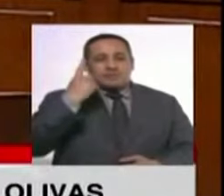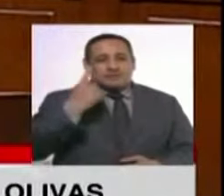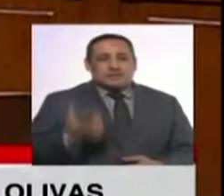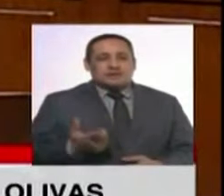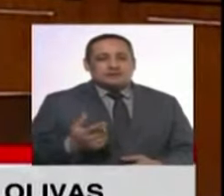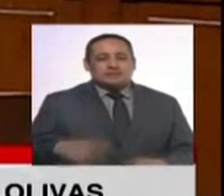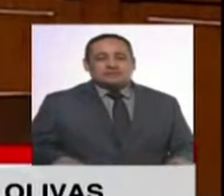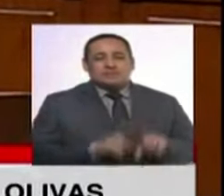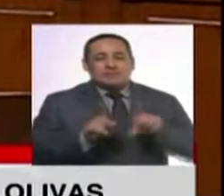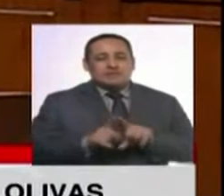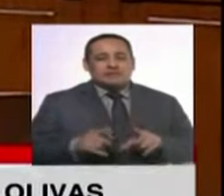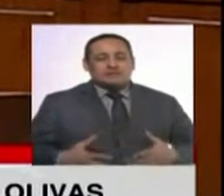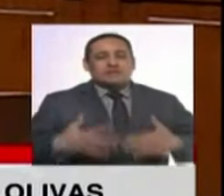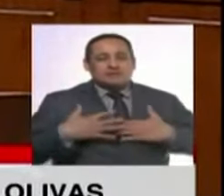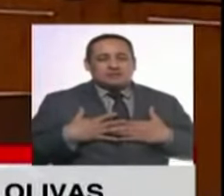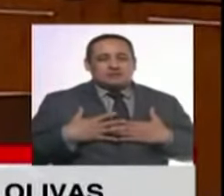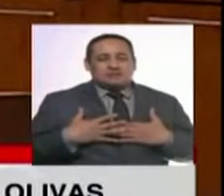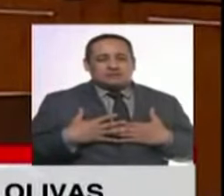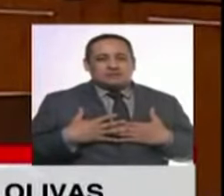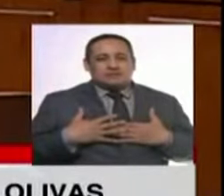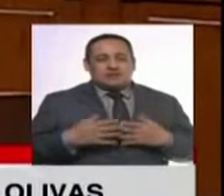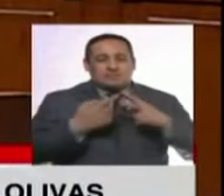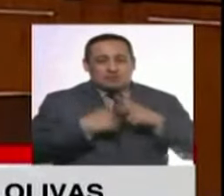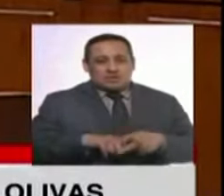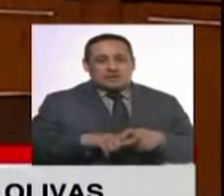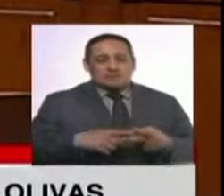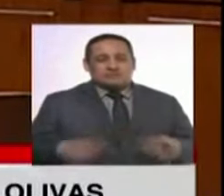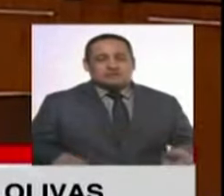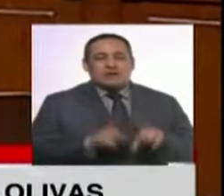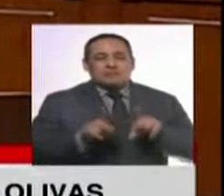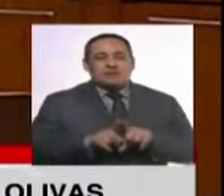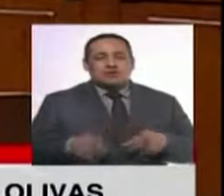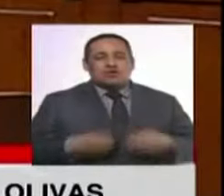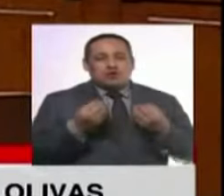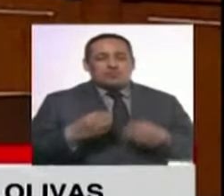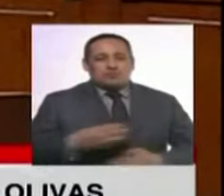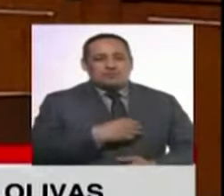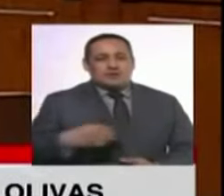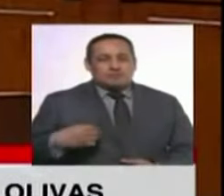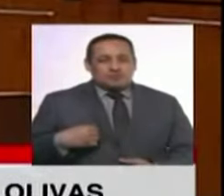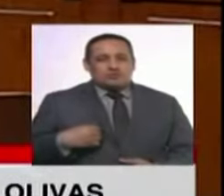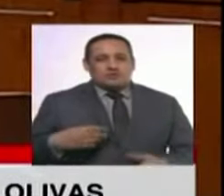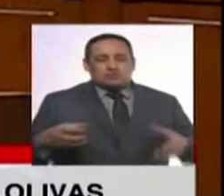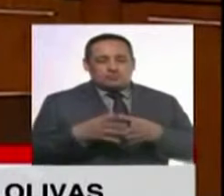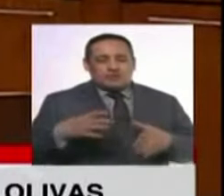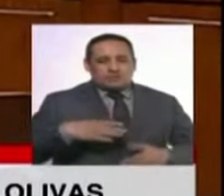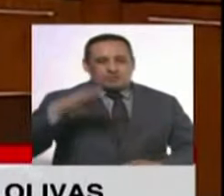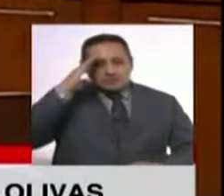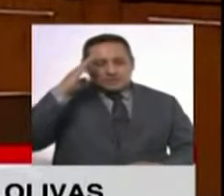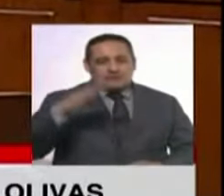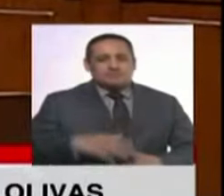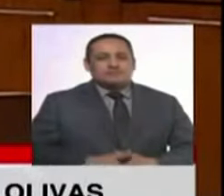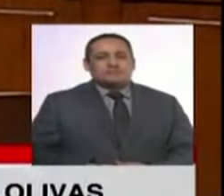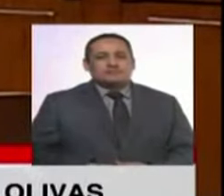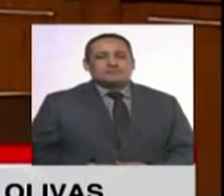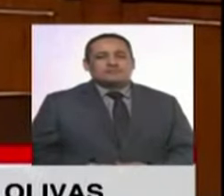de mi origen como vimos la Policía Nacional